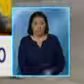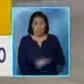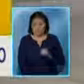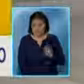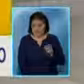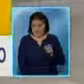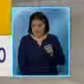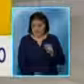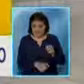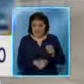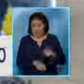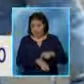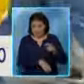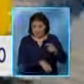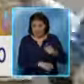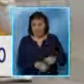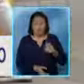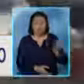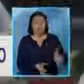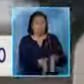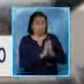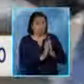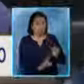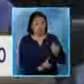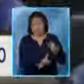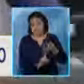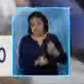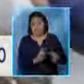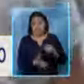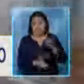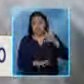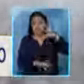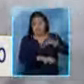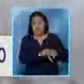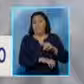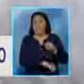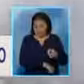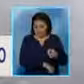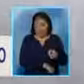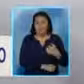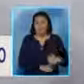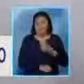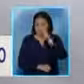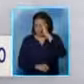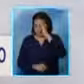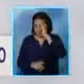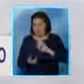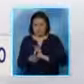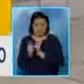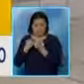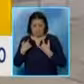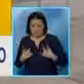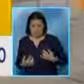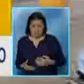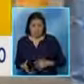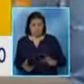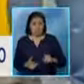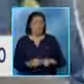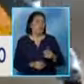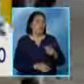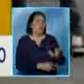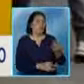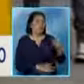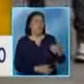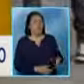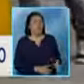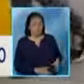Este es el momento en que un presunto extorsionador es intervenido con las manos en la masa. Policías encubiertos lo reducen, pues segundos antes